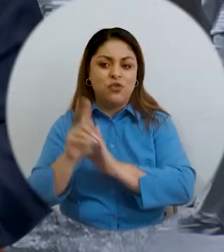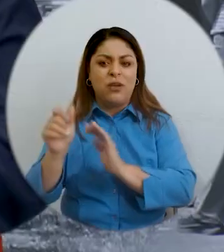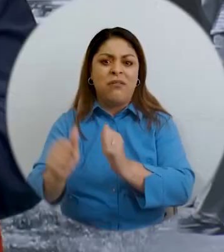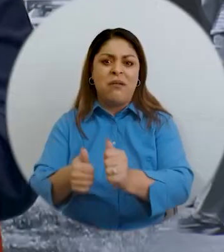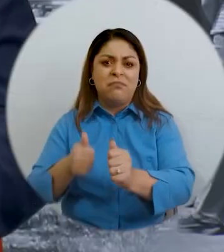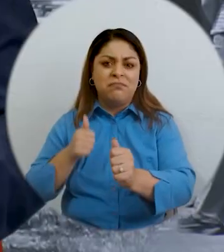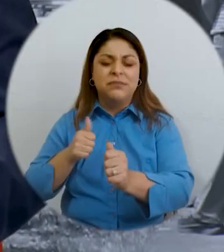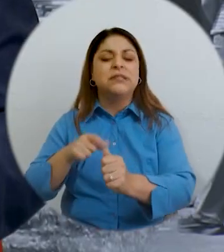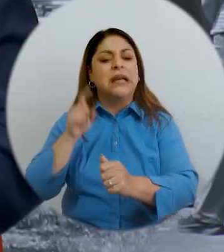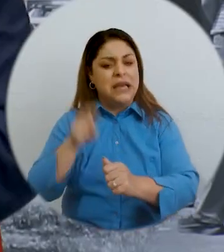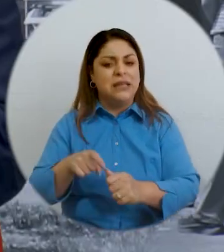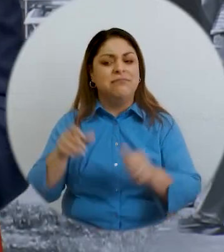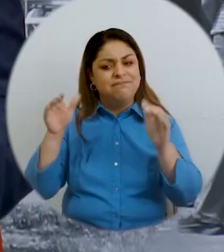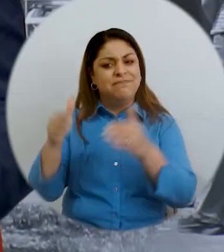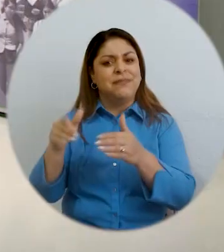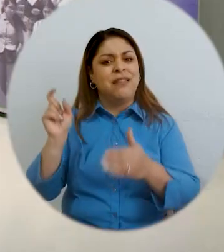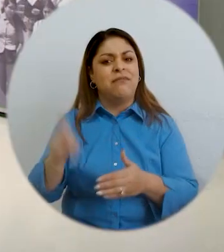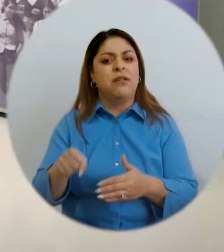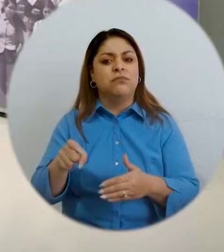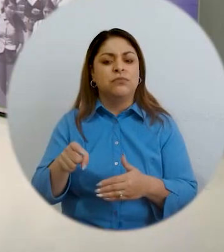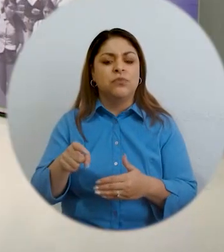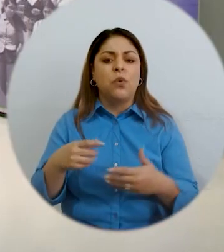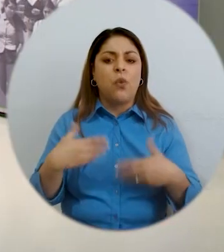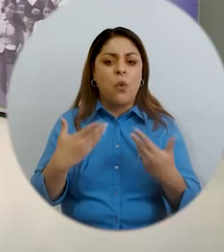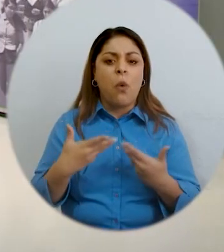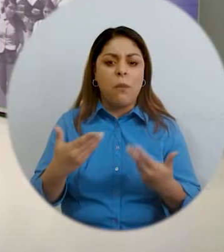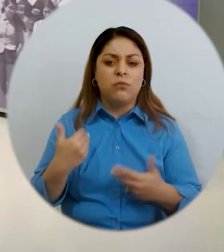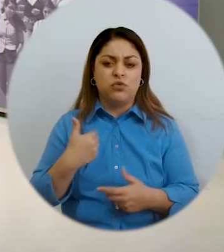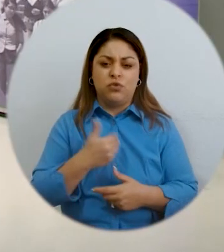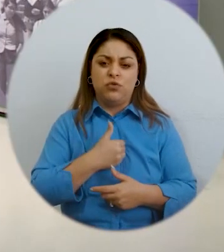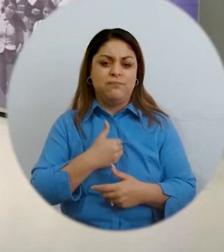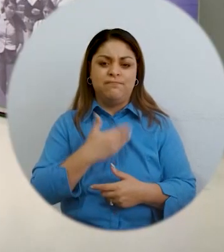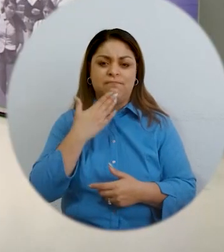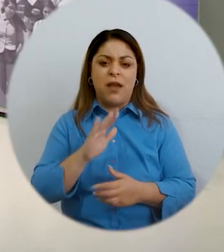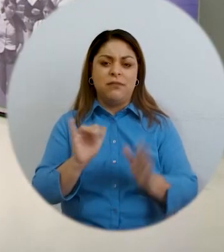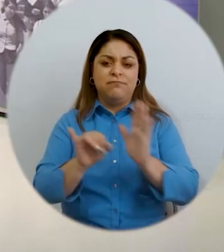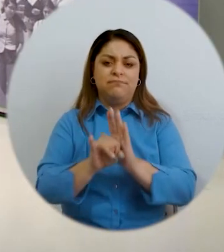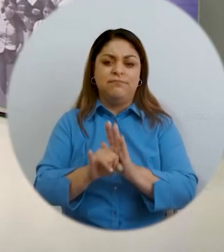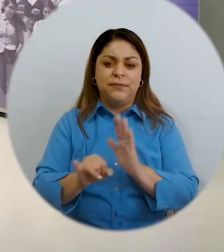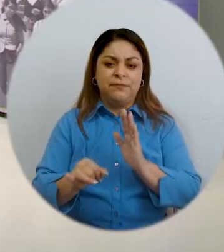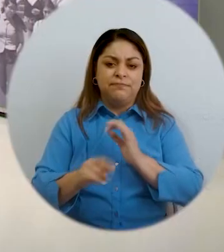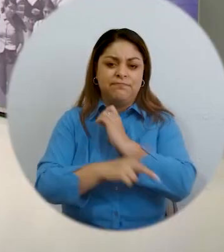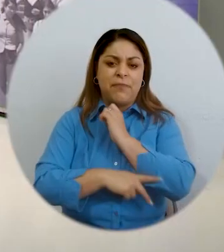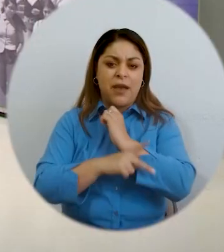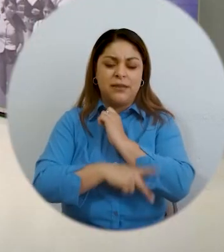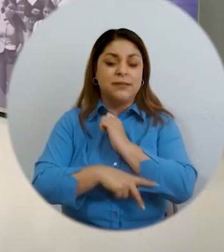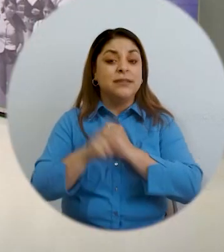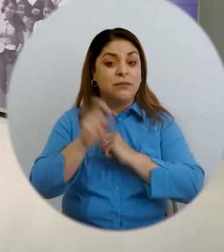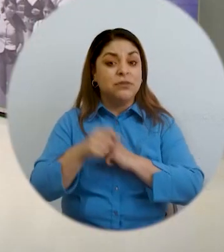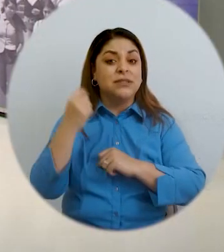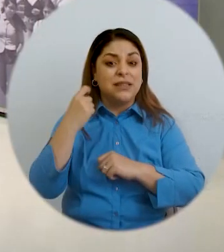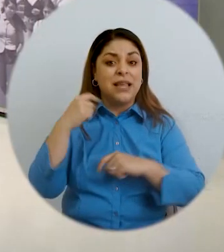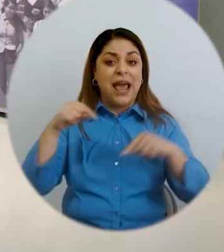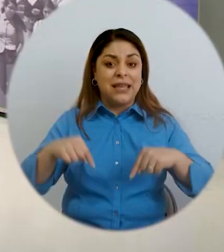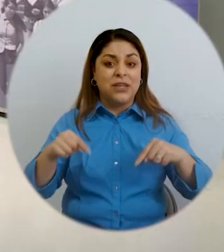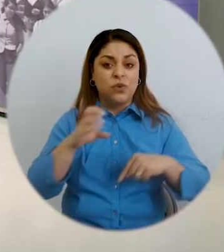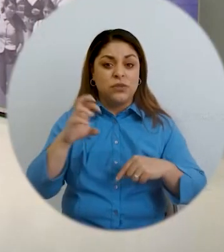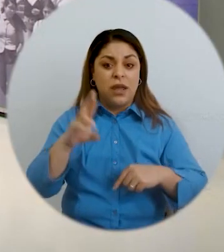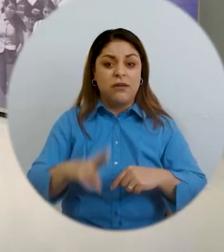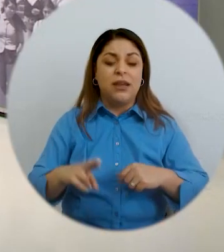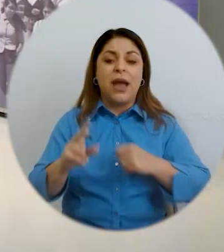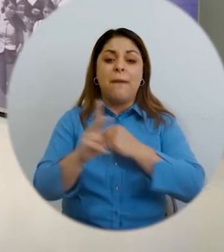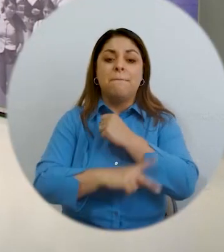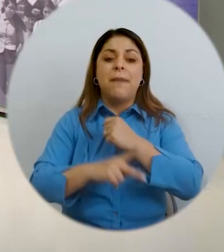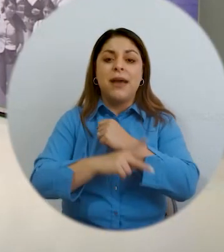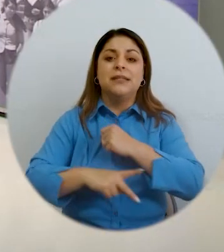desarrollo. Tenemos que, desde ahí llegamos, ya se ve cómo hemos formulado nuestra identidad de país, y tenemos que entender que somos un país